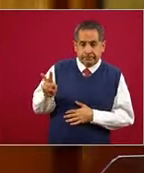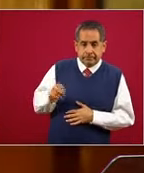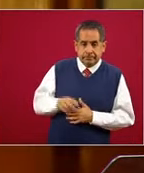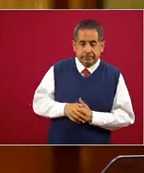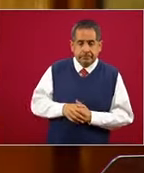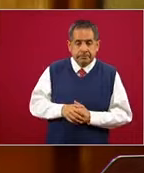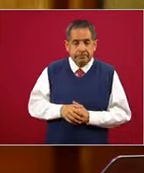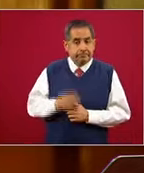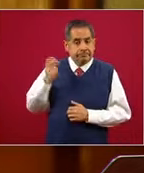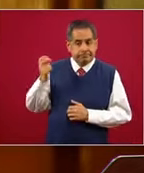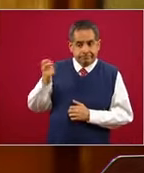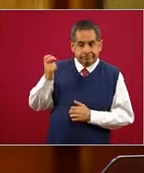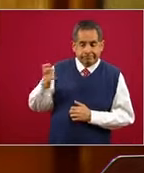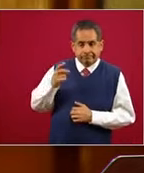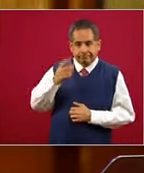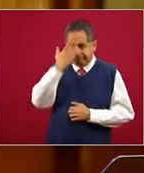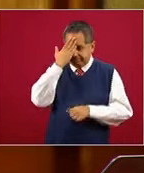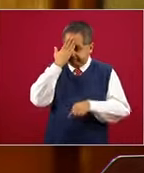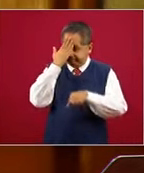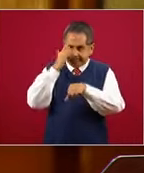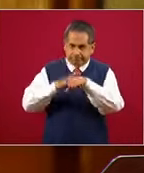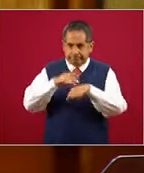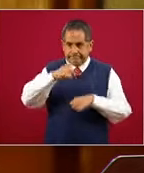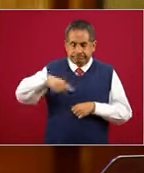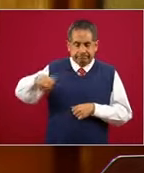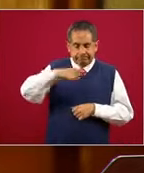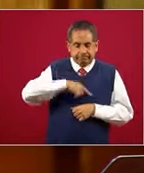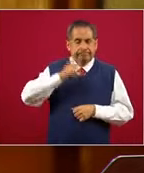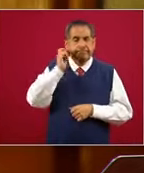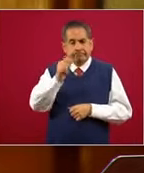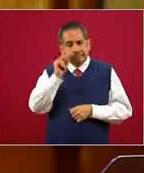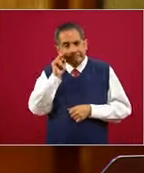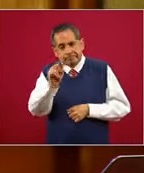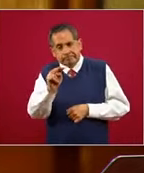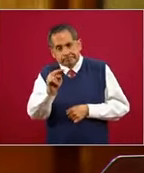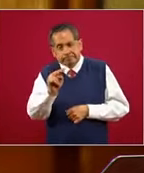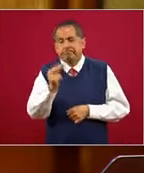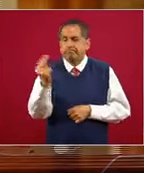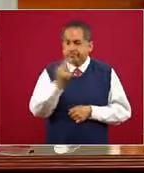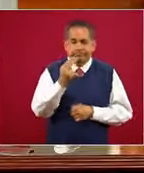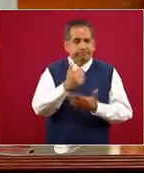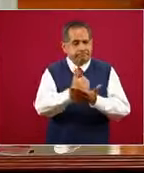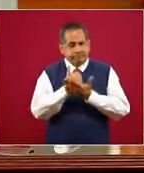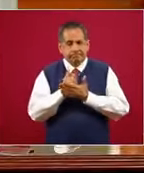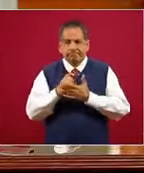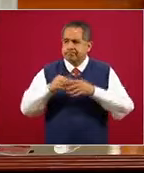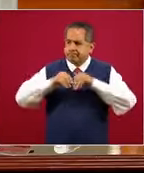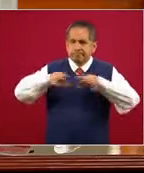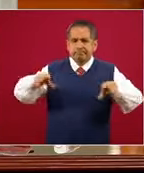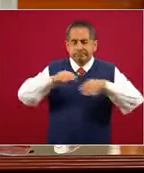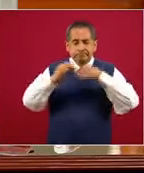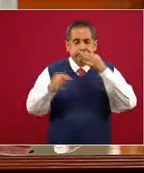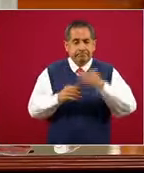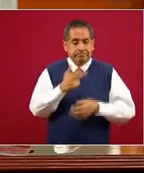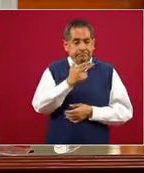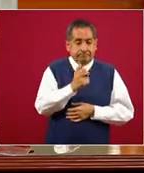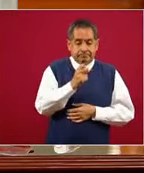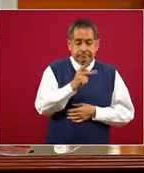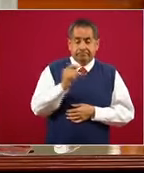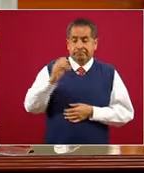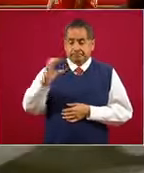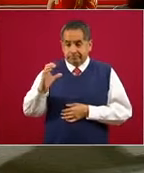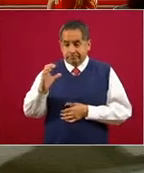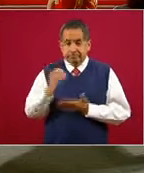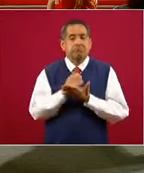el mensaje que debe de quedarnos a todos en casa, que necesitamos que nos ayuden a replicar. La hepatitis C es